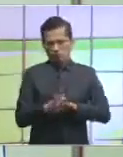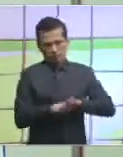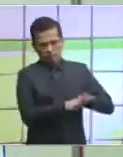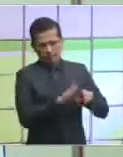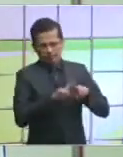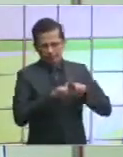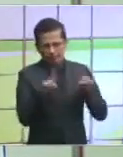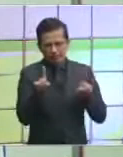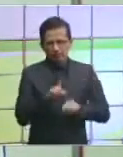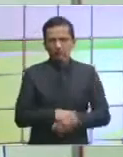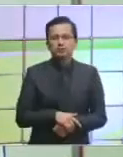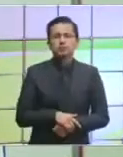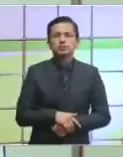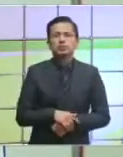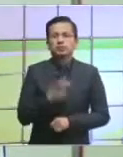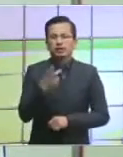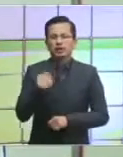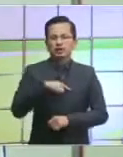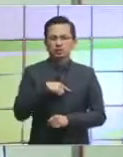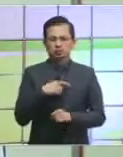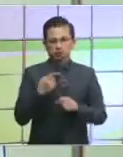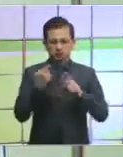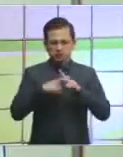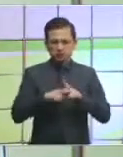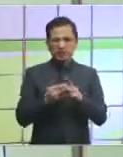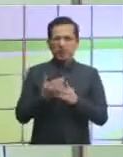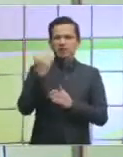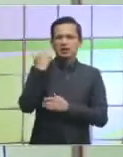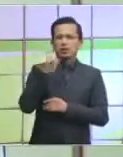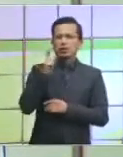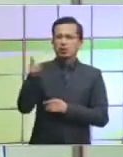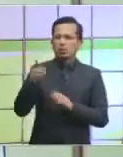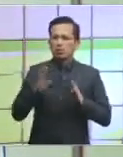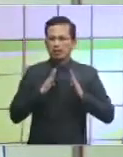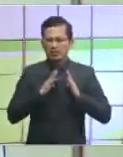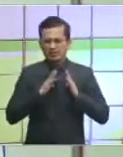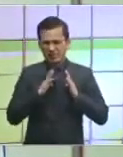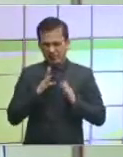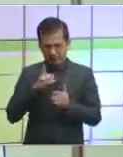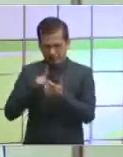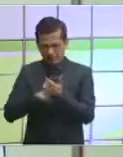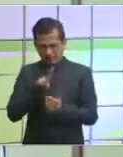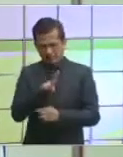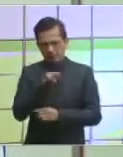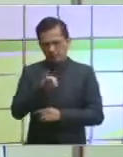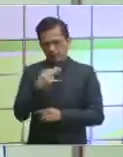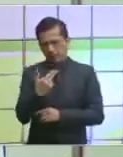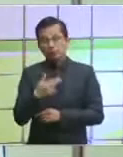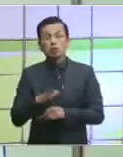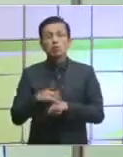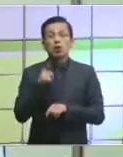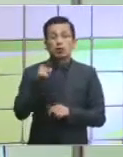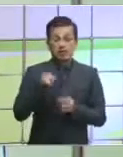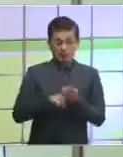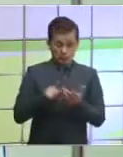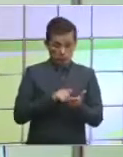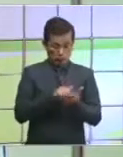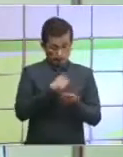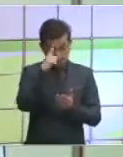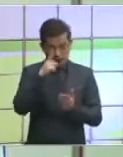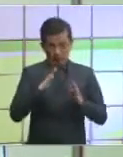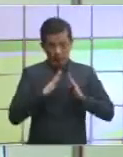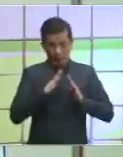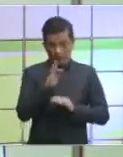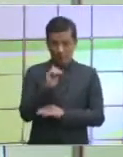interesante que se inició con los asuntos de militares con vih porque porque como la ley de seguridad social de las fuerzas armadas hizo en los años 70